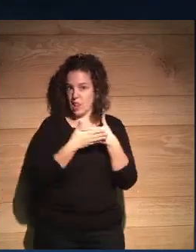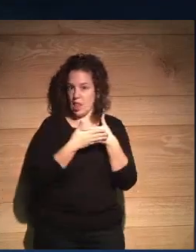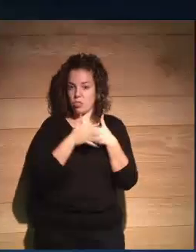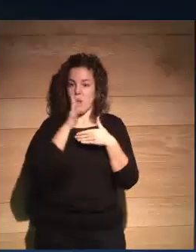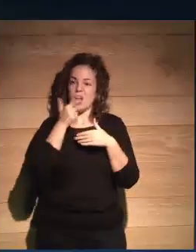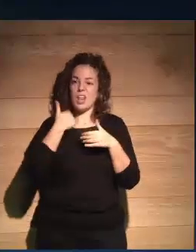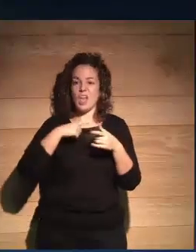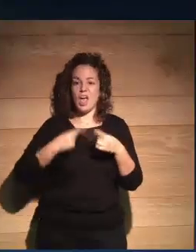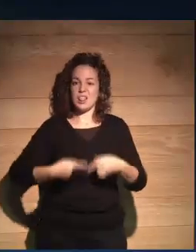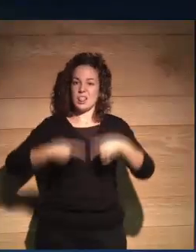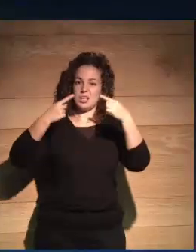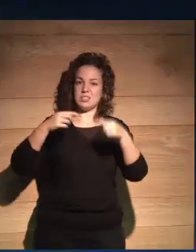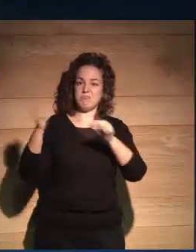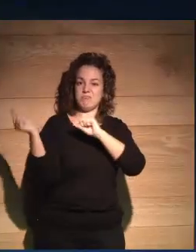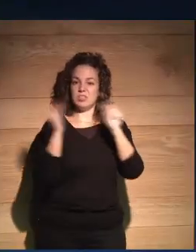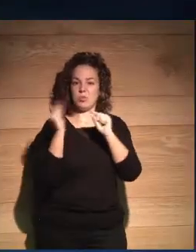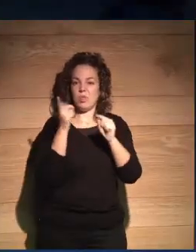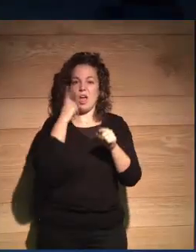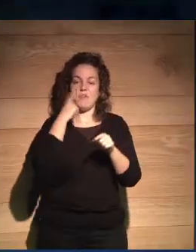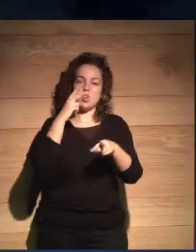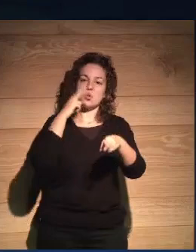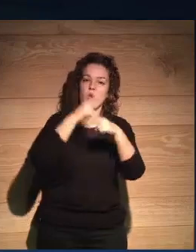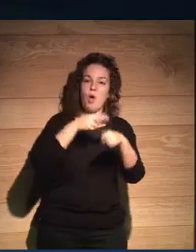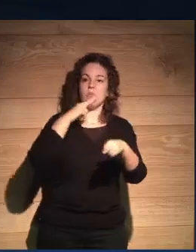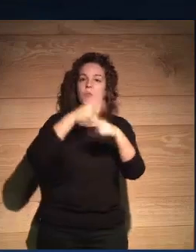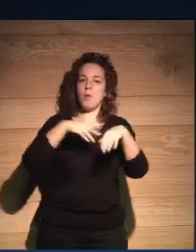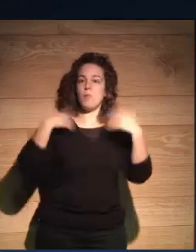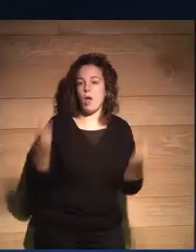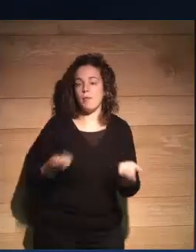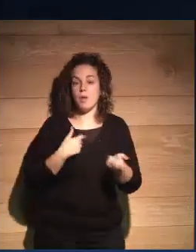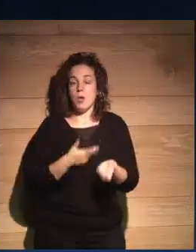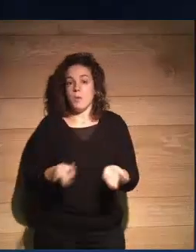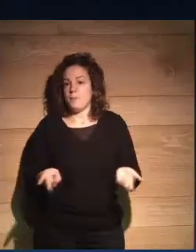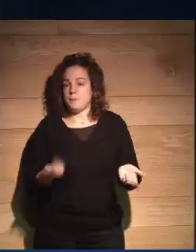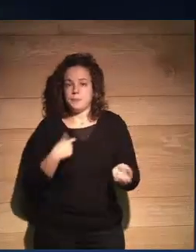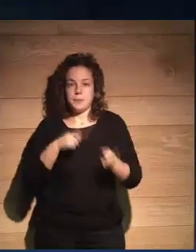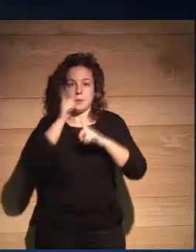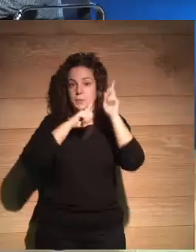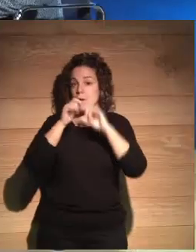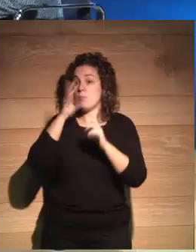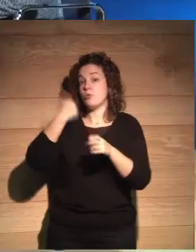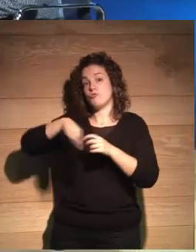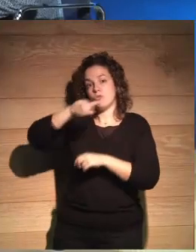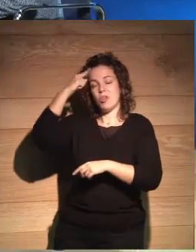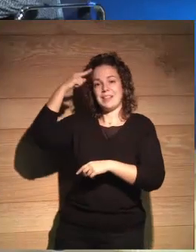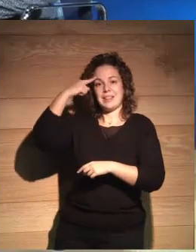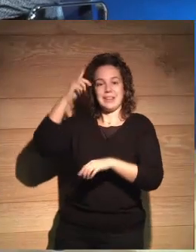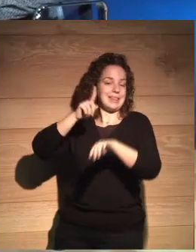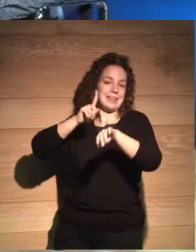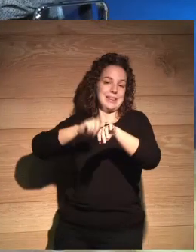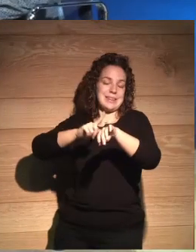y ahora estamos discutiendo, una vez abierto, estamos discutiendo el nombre. Y el nombre podía ser el de Juan de la Cierva, pero hay problema con eso, no lo sé. Porque era de Cartagena. No hemos tenido tiempo para pensarlo.